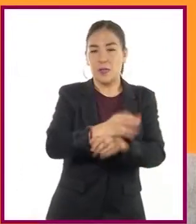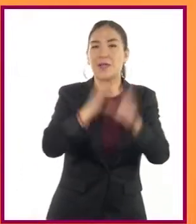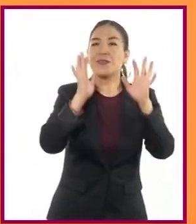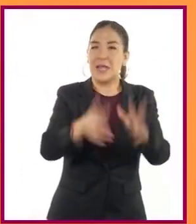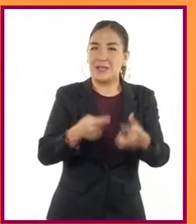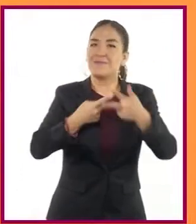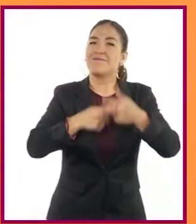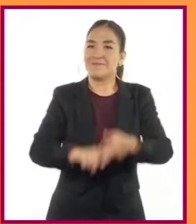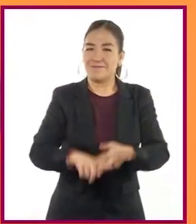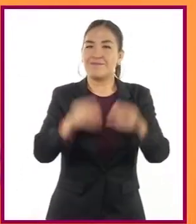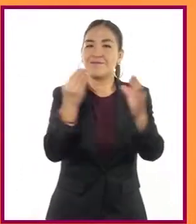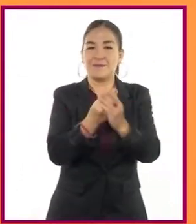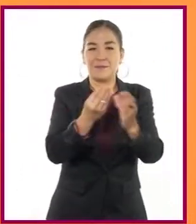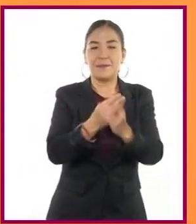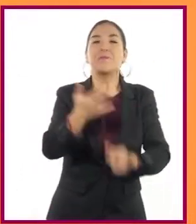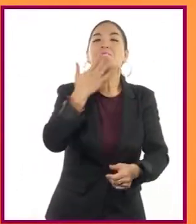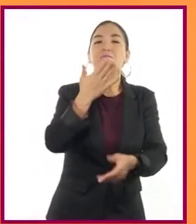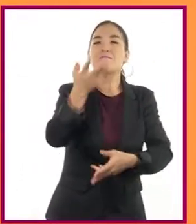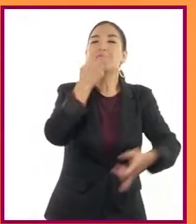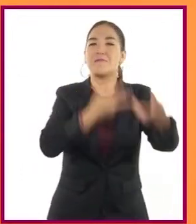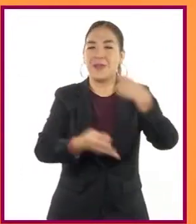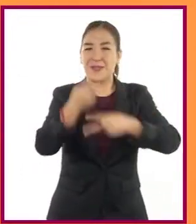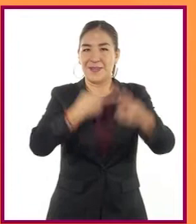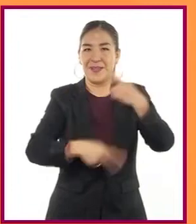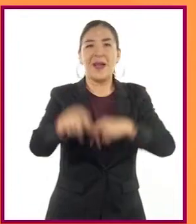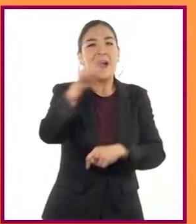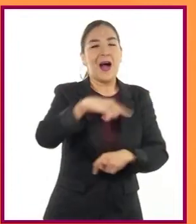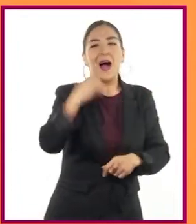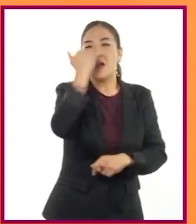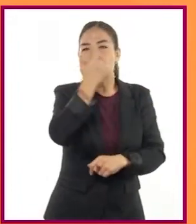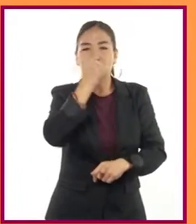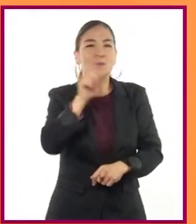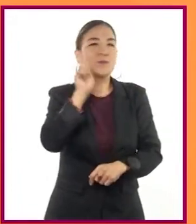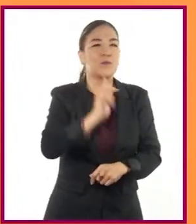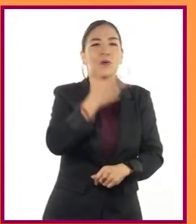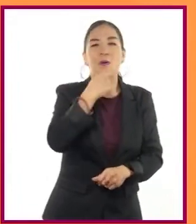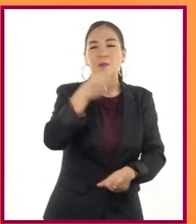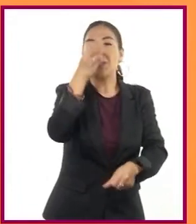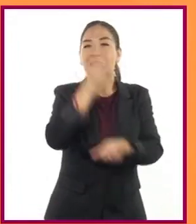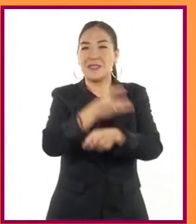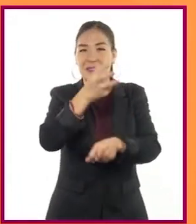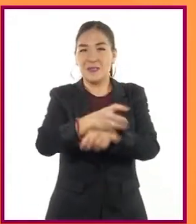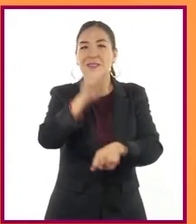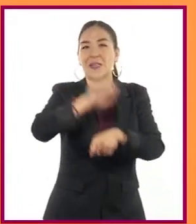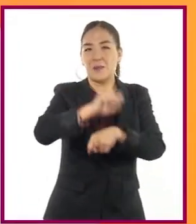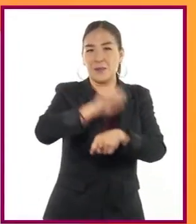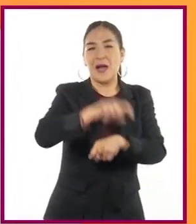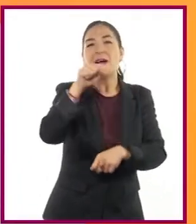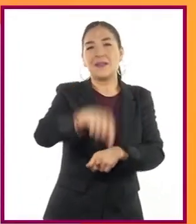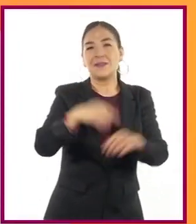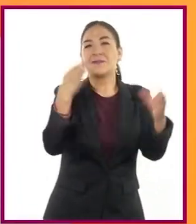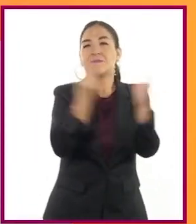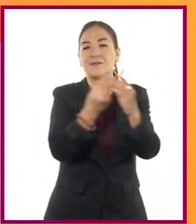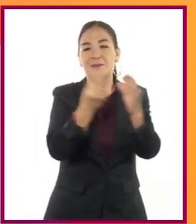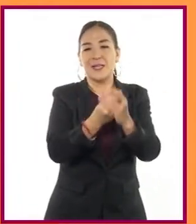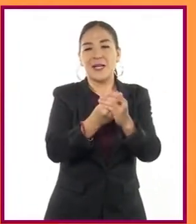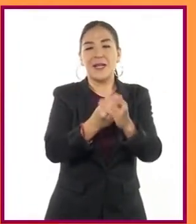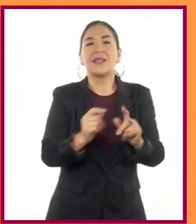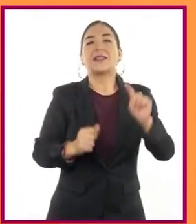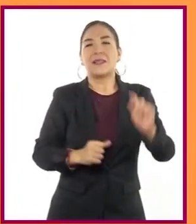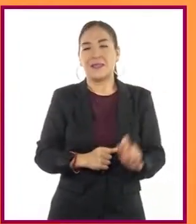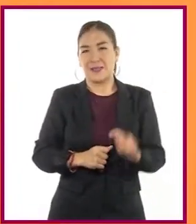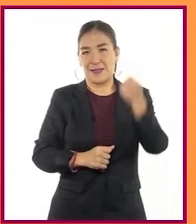iniciar. Les doy la bienvenida a alumnas y alumnos de tercer grado de secundaria a esta nueva sesión de la asignatura de